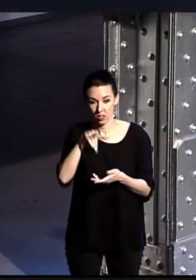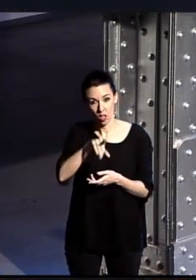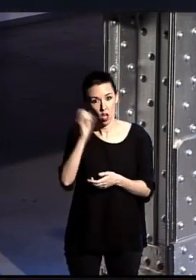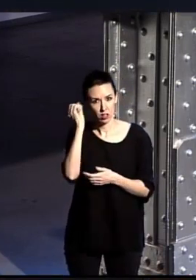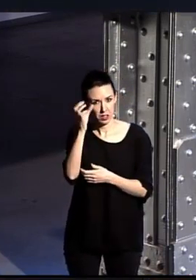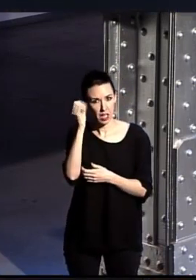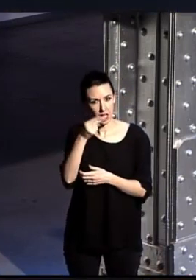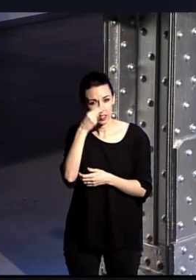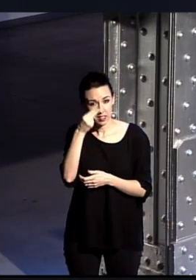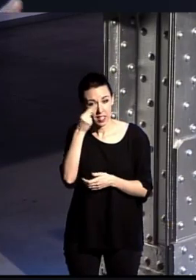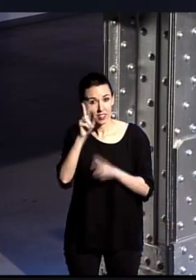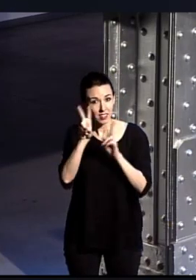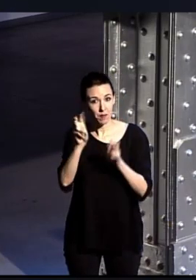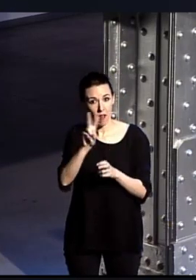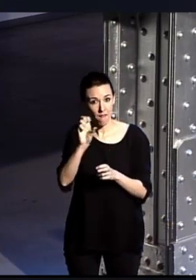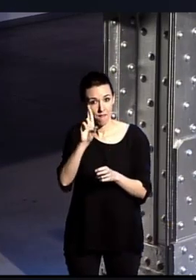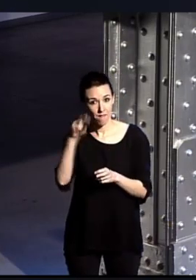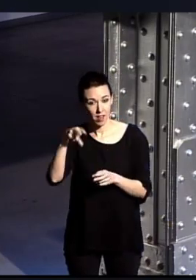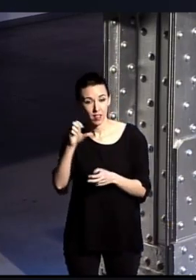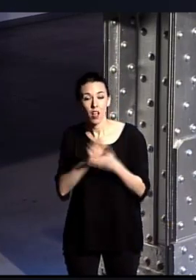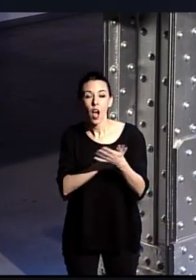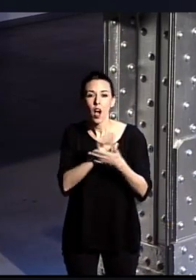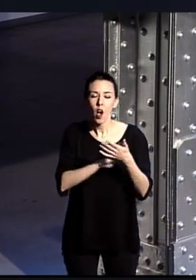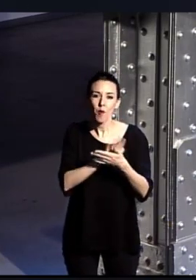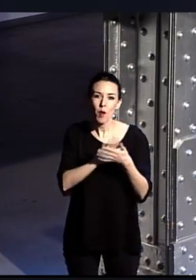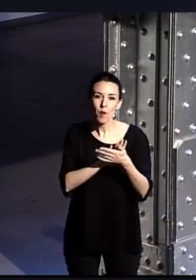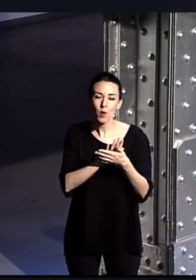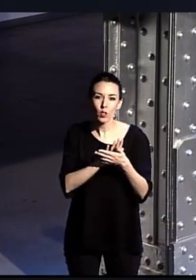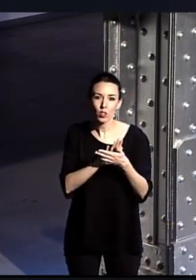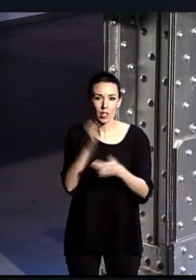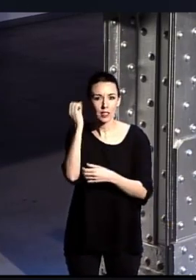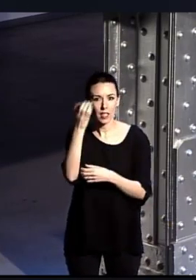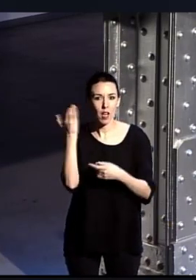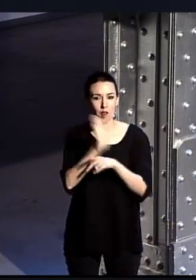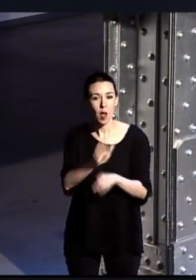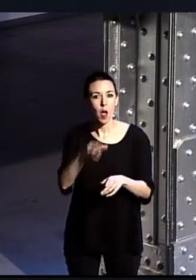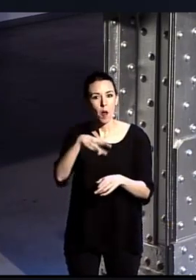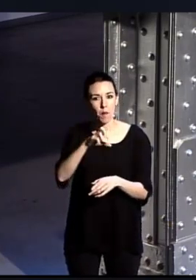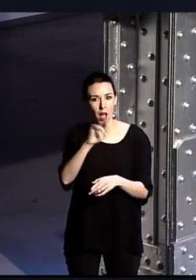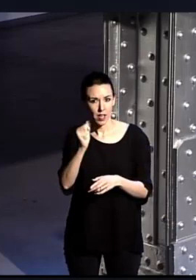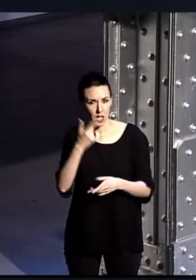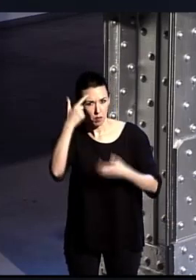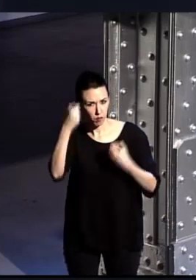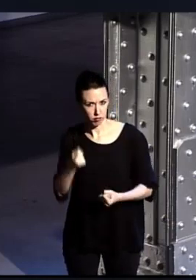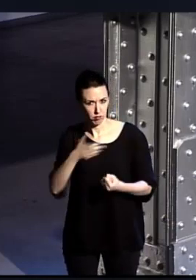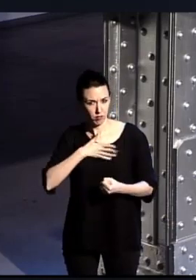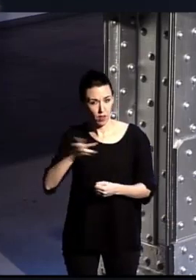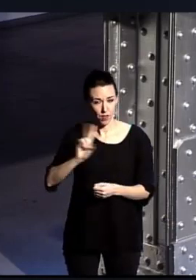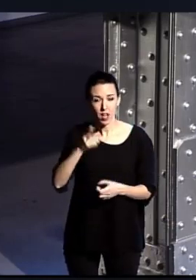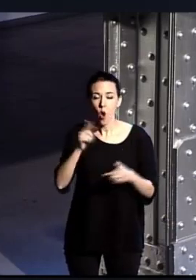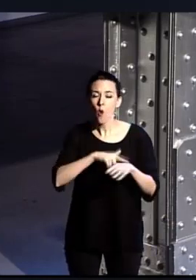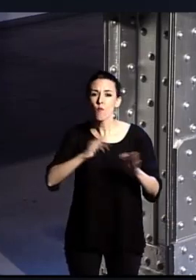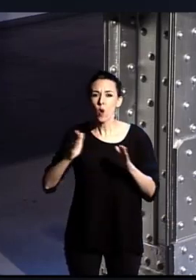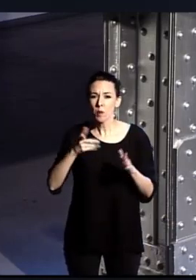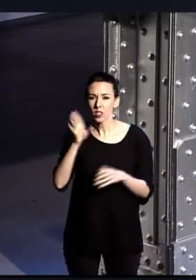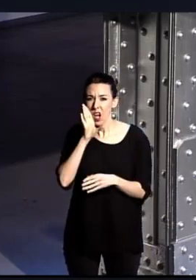otra charla muy interesante hablando sobre Verne, en la que hablábamos, una charla que presentaba María, grandes especialistas de Verne, y había un momento en el que